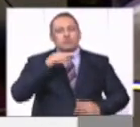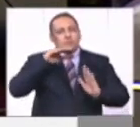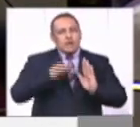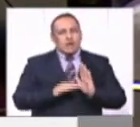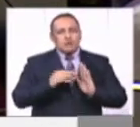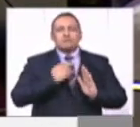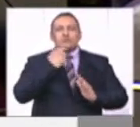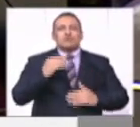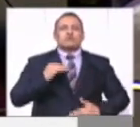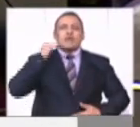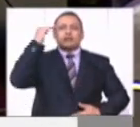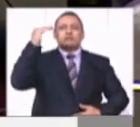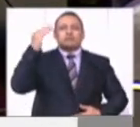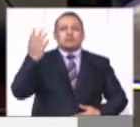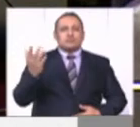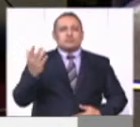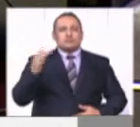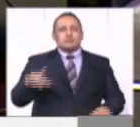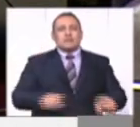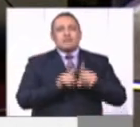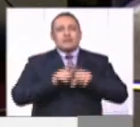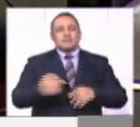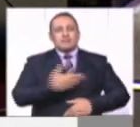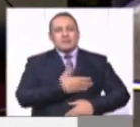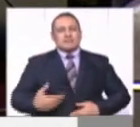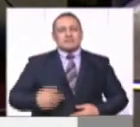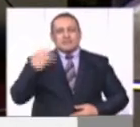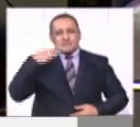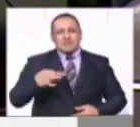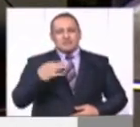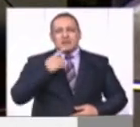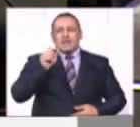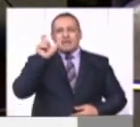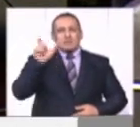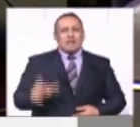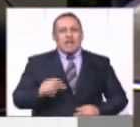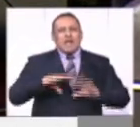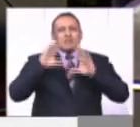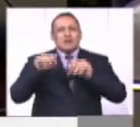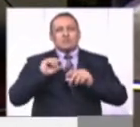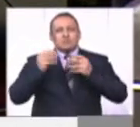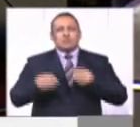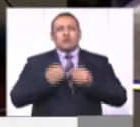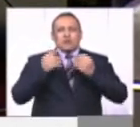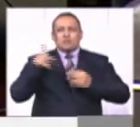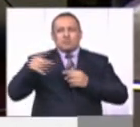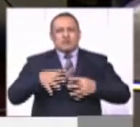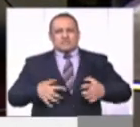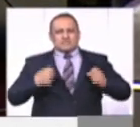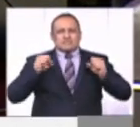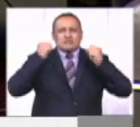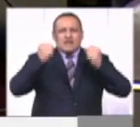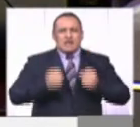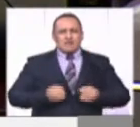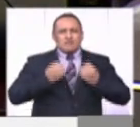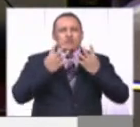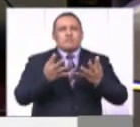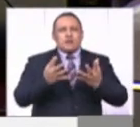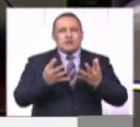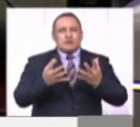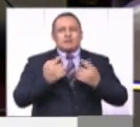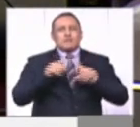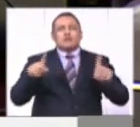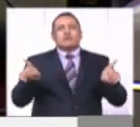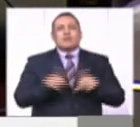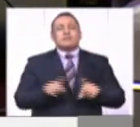un tono alto presidente siempre se le ha cuestionado de que es muy agresivo al brindar las entrevistas